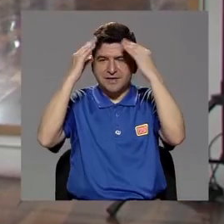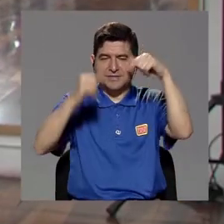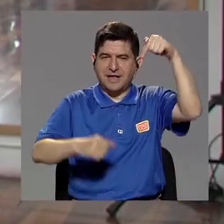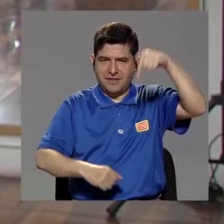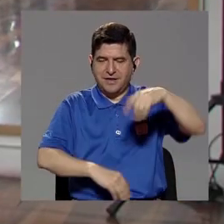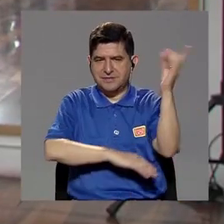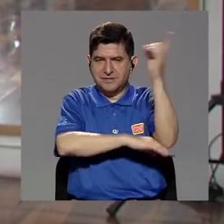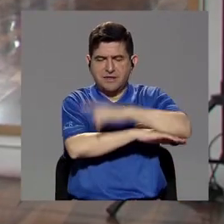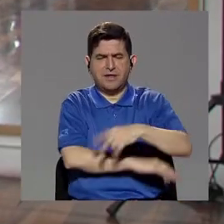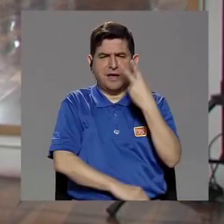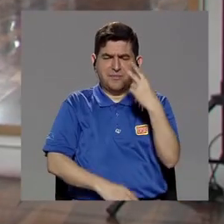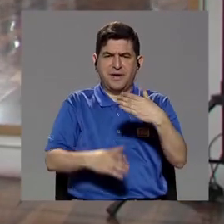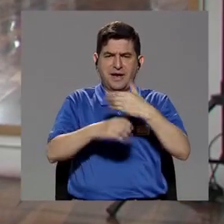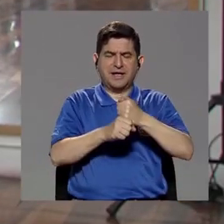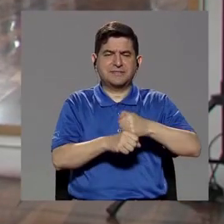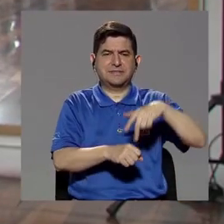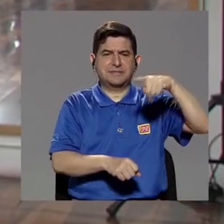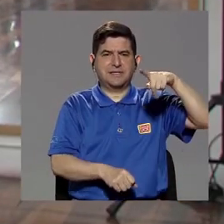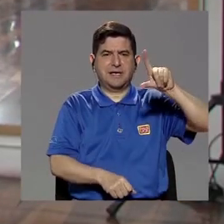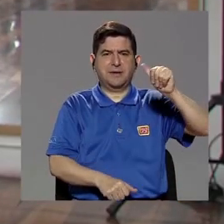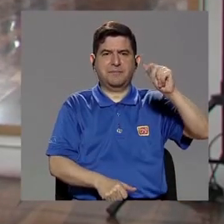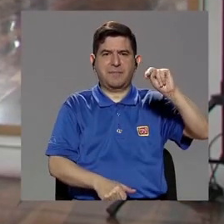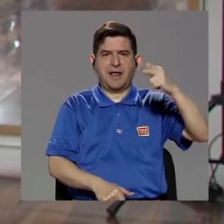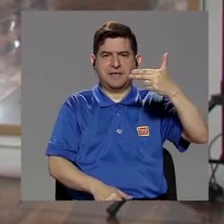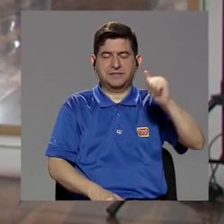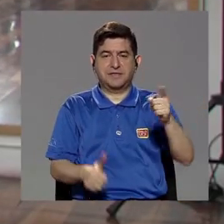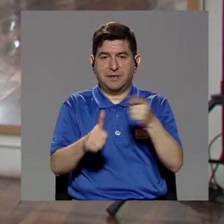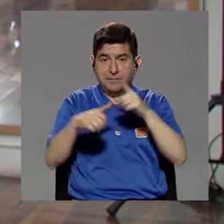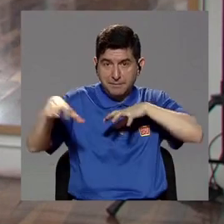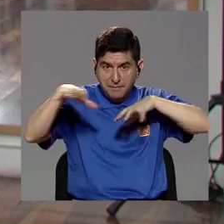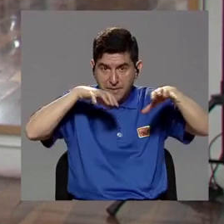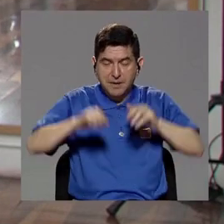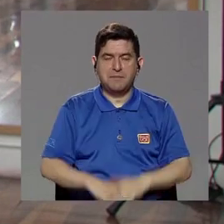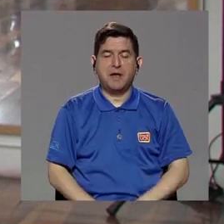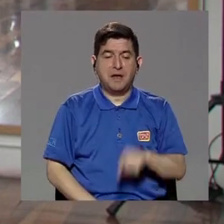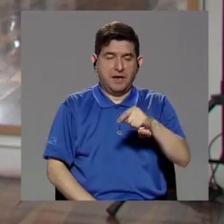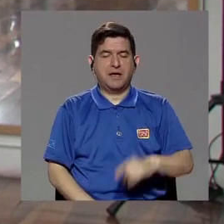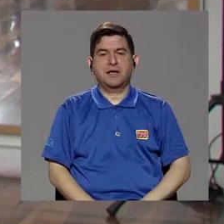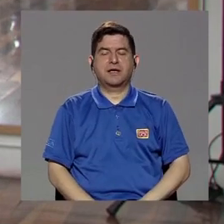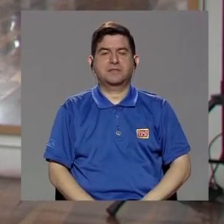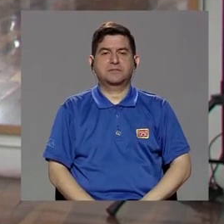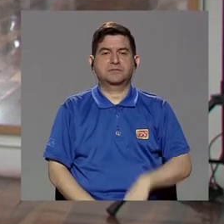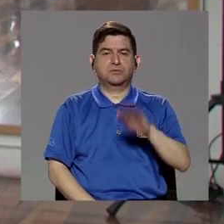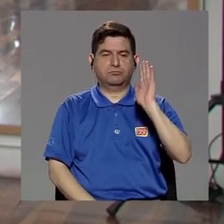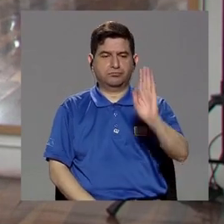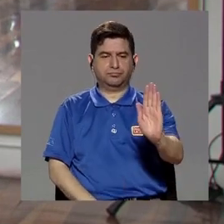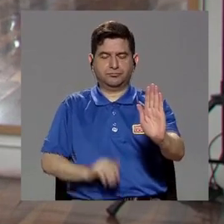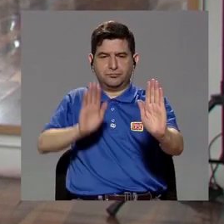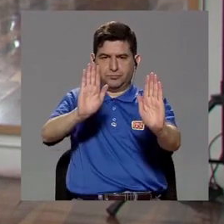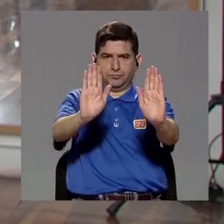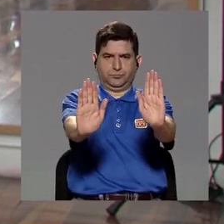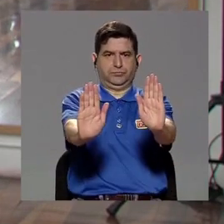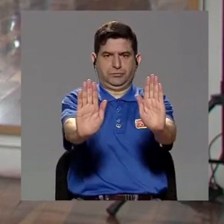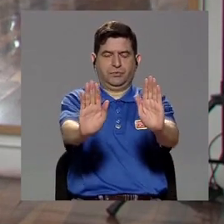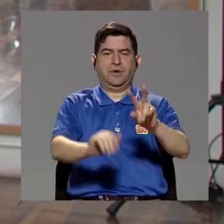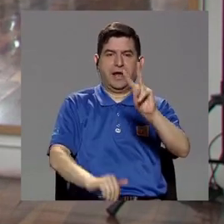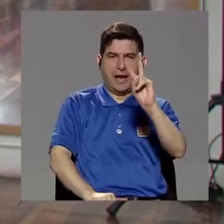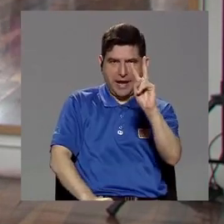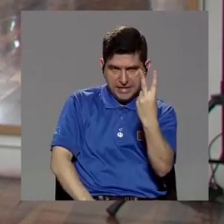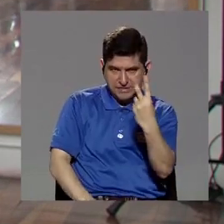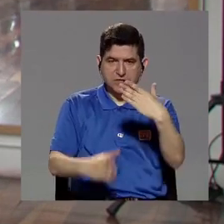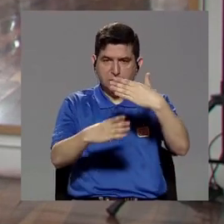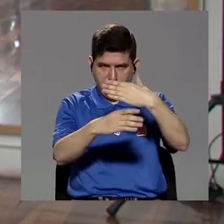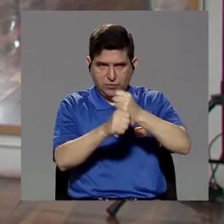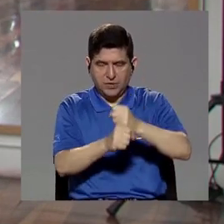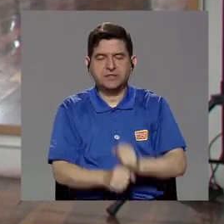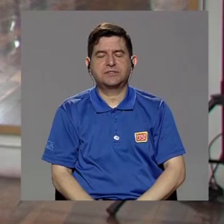Esa fue la cápsula del día de hoy, viendo cómo realizar una plancha. El primer movimiento que hicimos, una plancha alta, fue apoyando nuestras manos. Y el